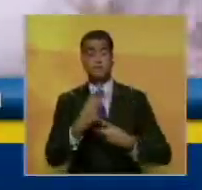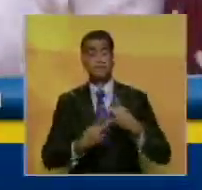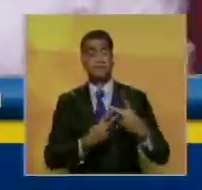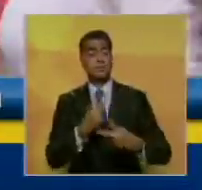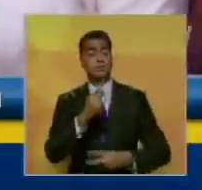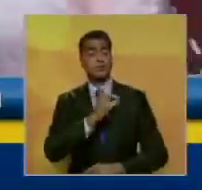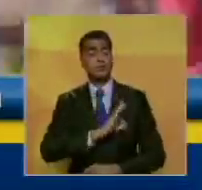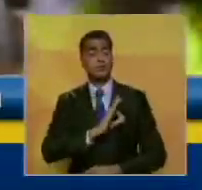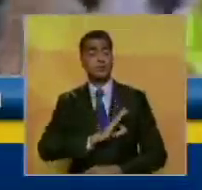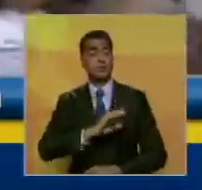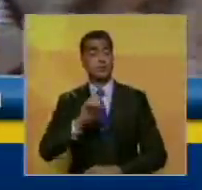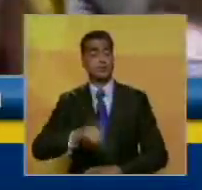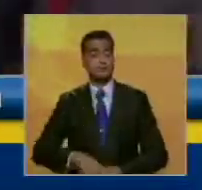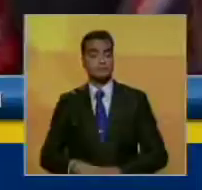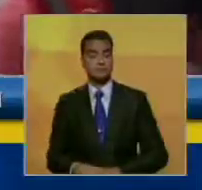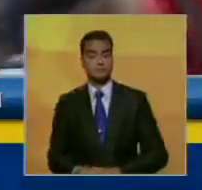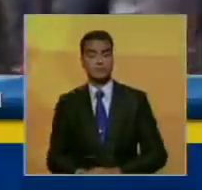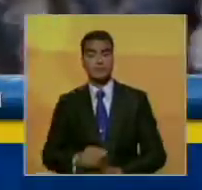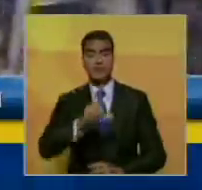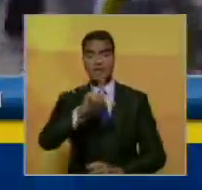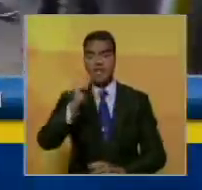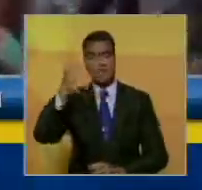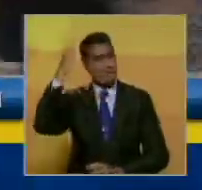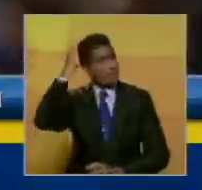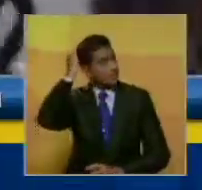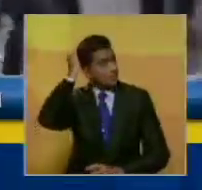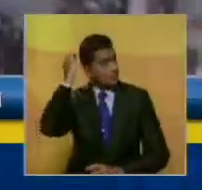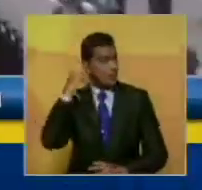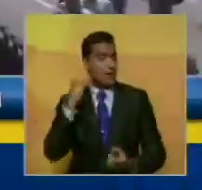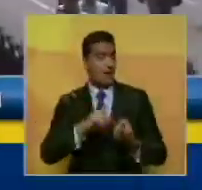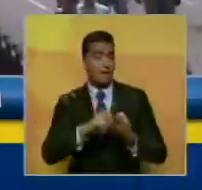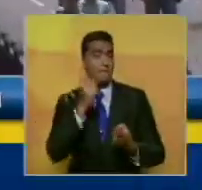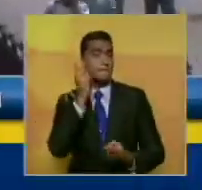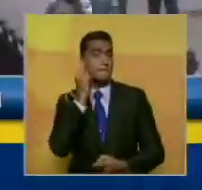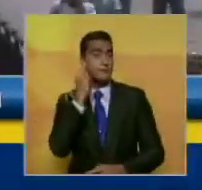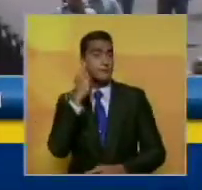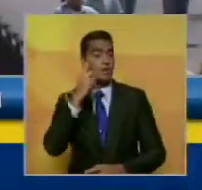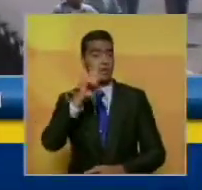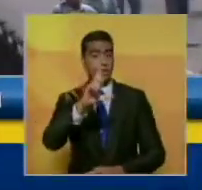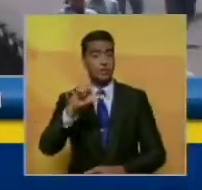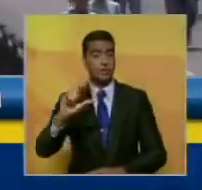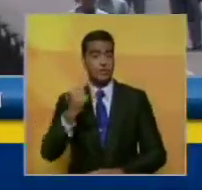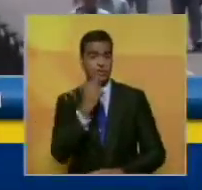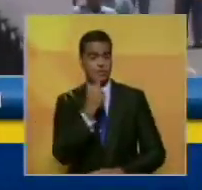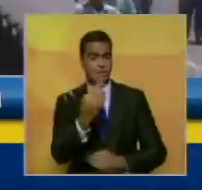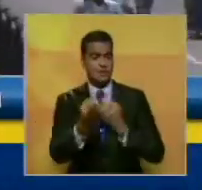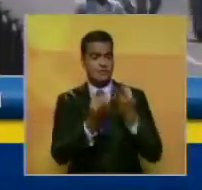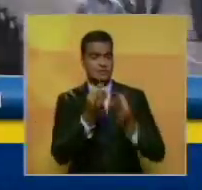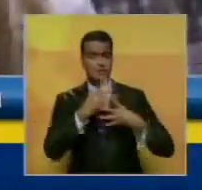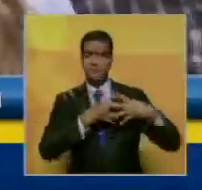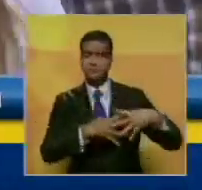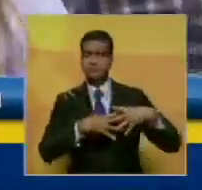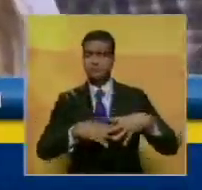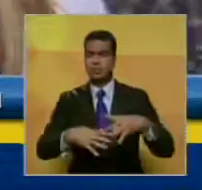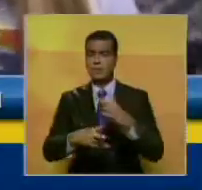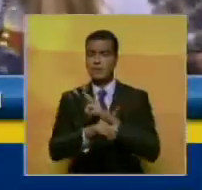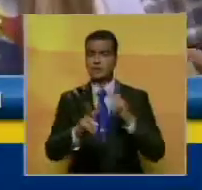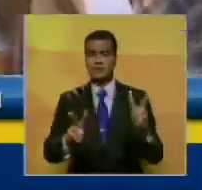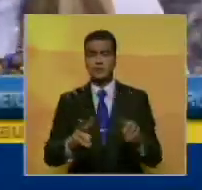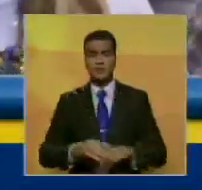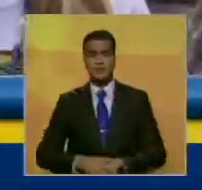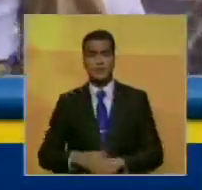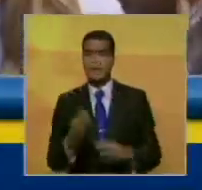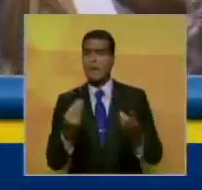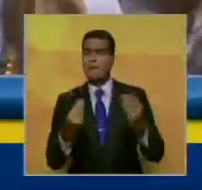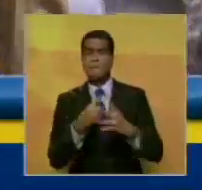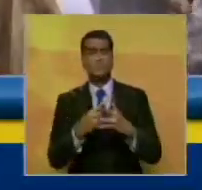de la sociedad civil. Lilian Tintori, esposa de Leopoldo López, destacó la importancia de las manifestaciones pacíficas. Tenemos muchísimas razones